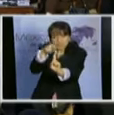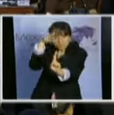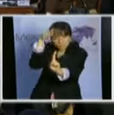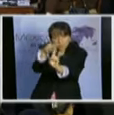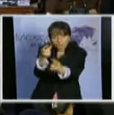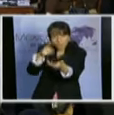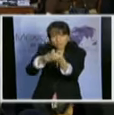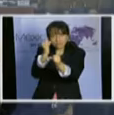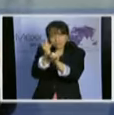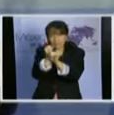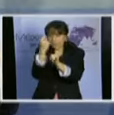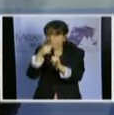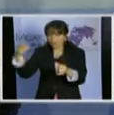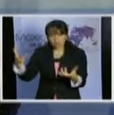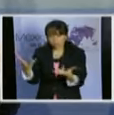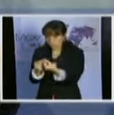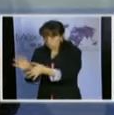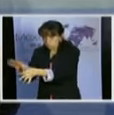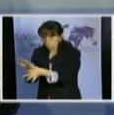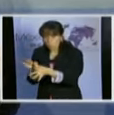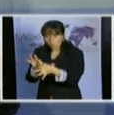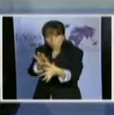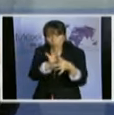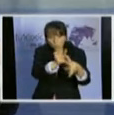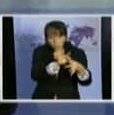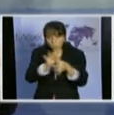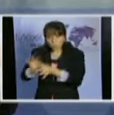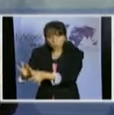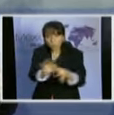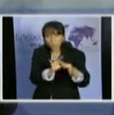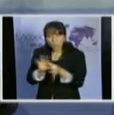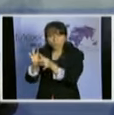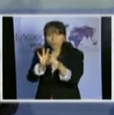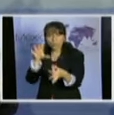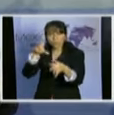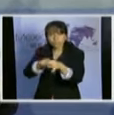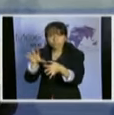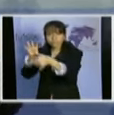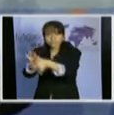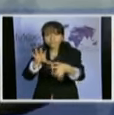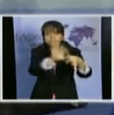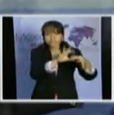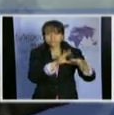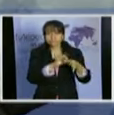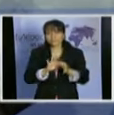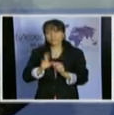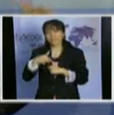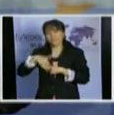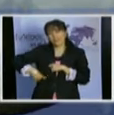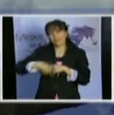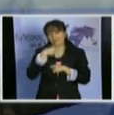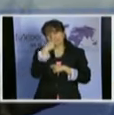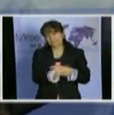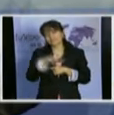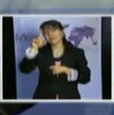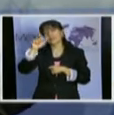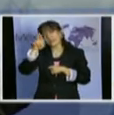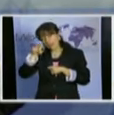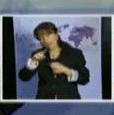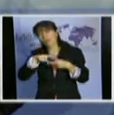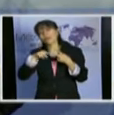mismo tendríamos que reconocer en la Agenda Post-15, en donde venían, como bien lo dijo Laura, bien lo dijo Maripina, bien lo dijo